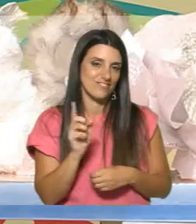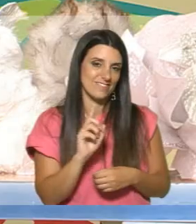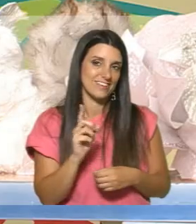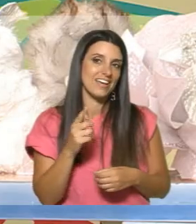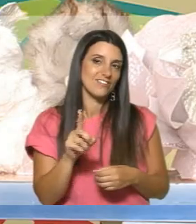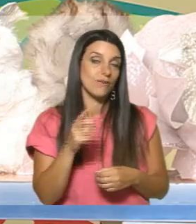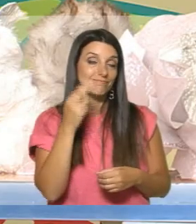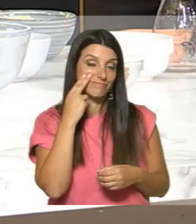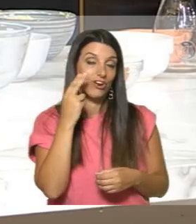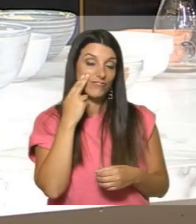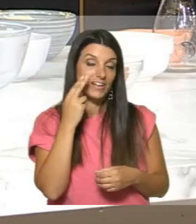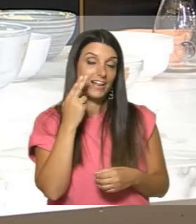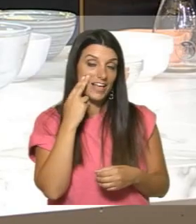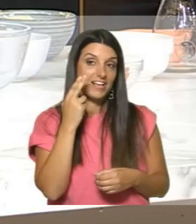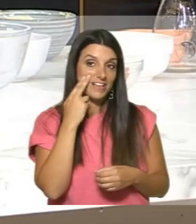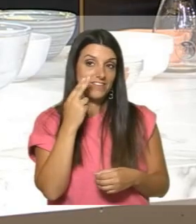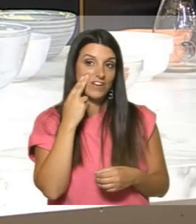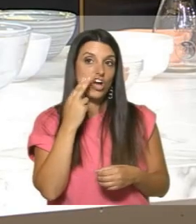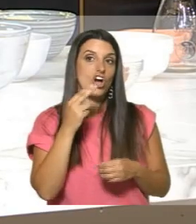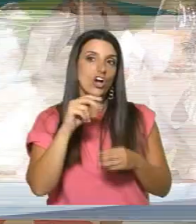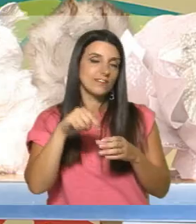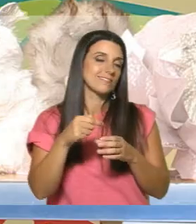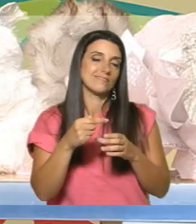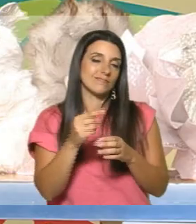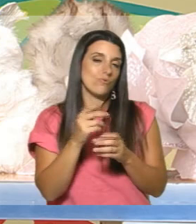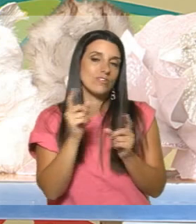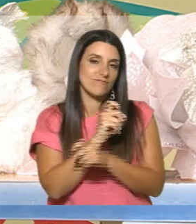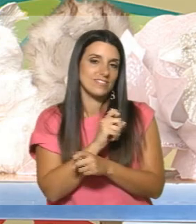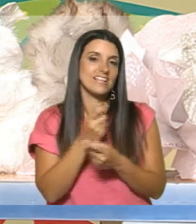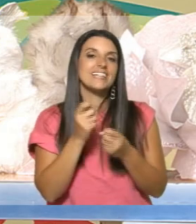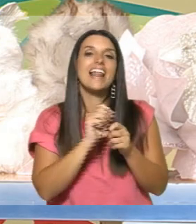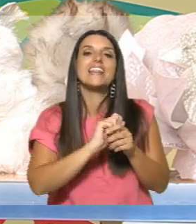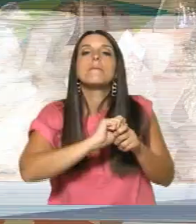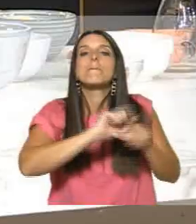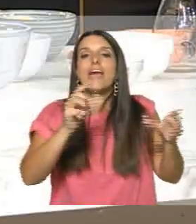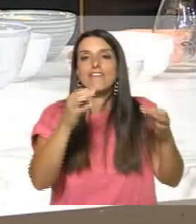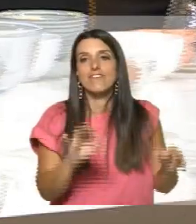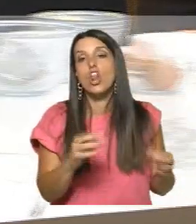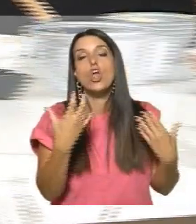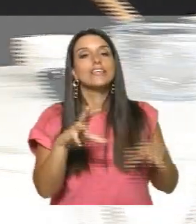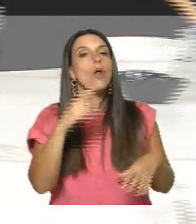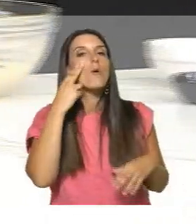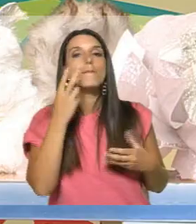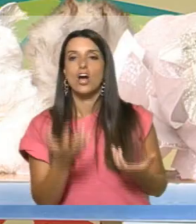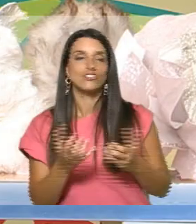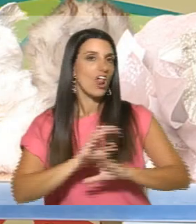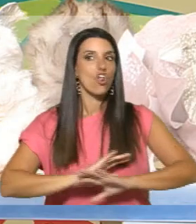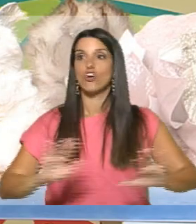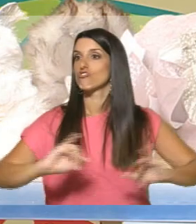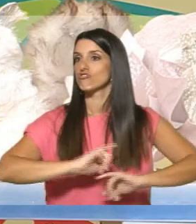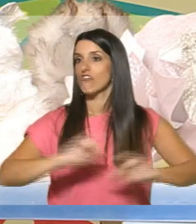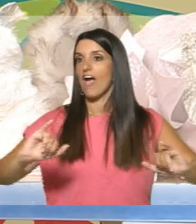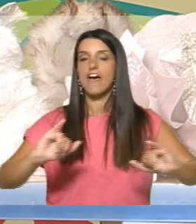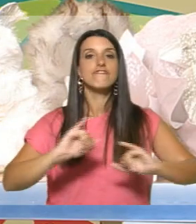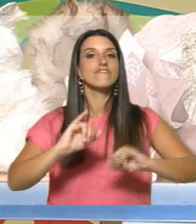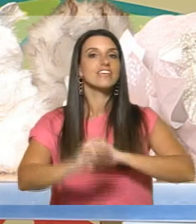Y ahí tenemos un problema, porque vas a tener que sacarlo con el tenedor. Y es fin de año, no queremos problemas de fin de año. No queremos ningún problema de cocina. No, ya está. ¿Usted? Vamos cerrando